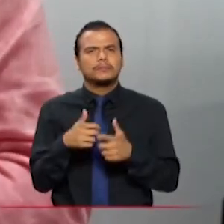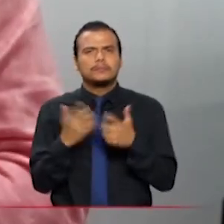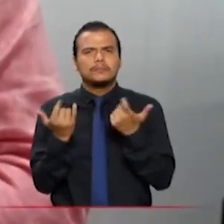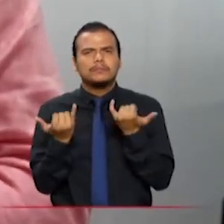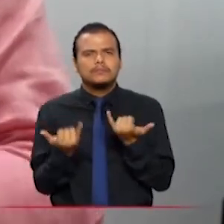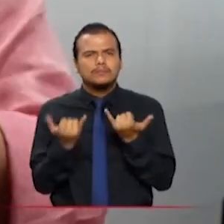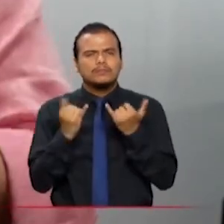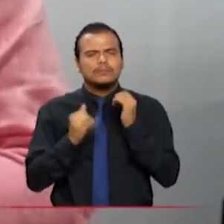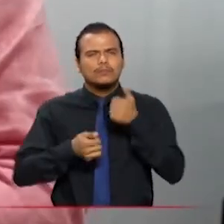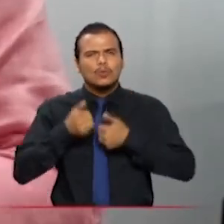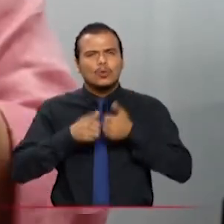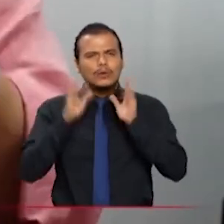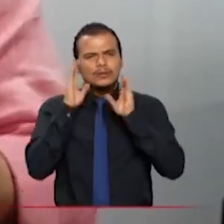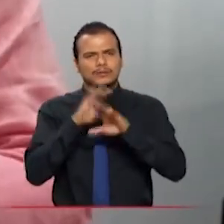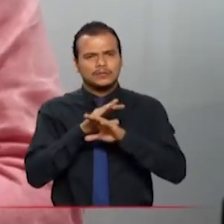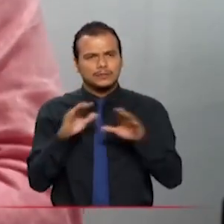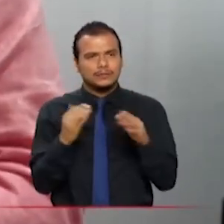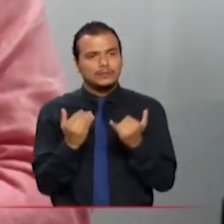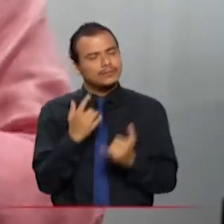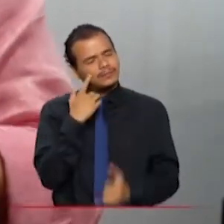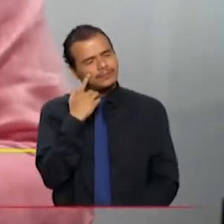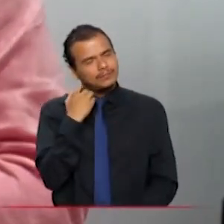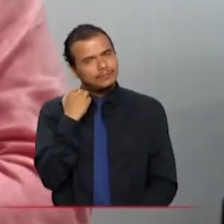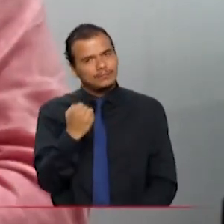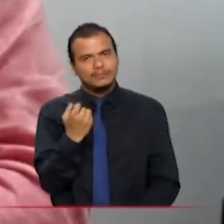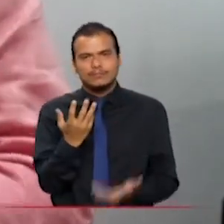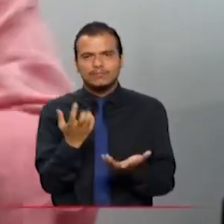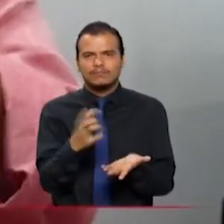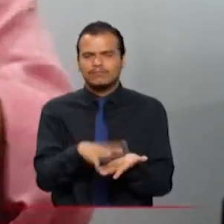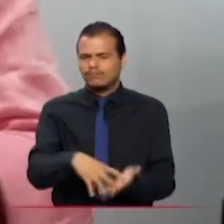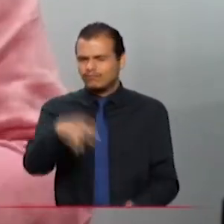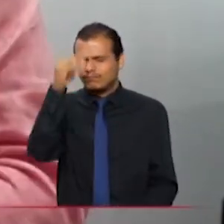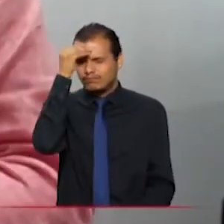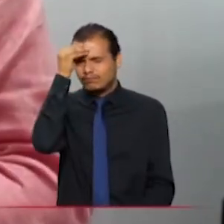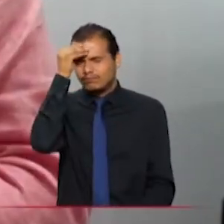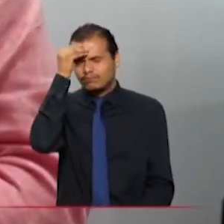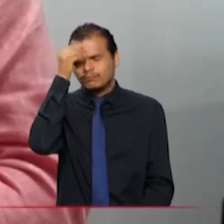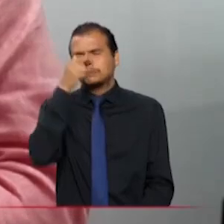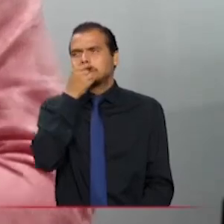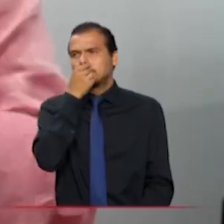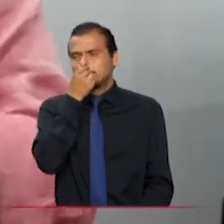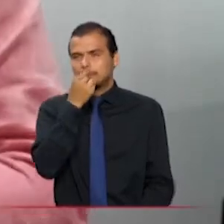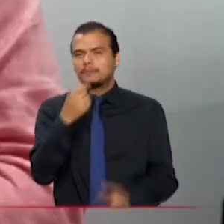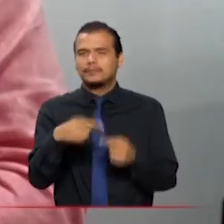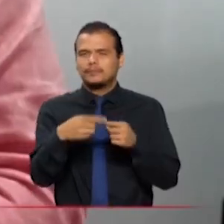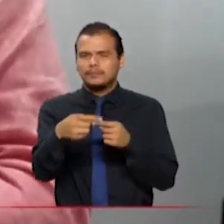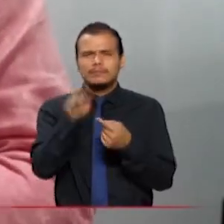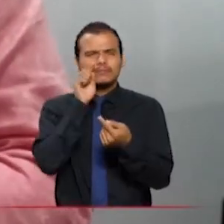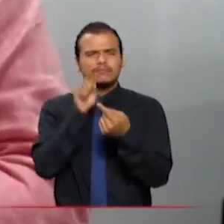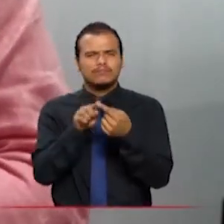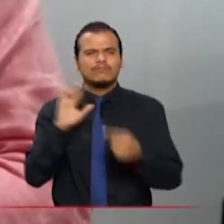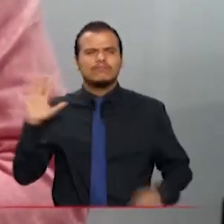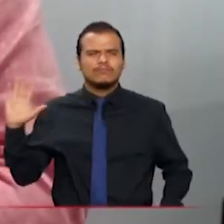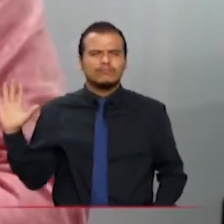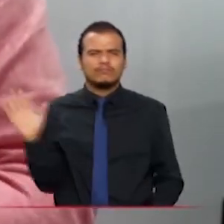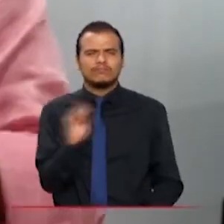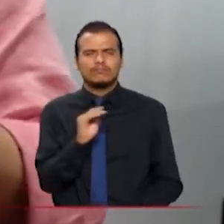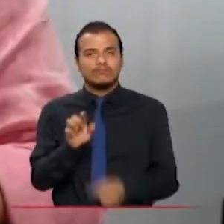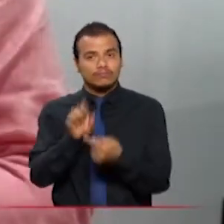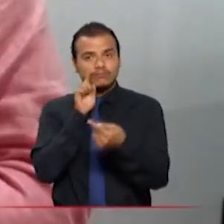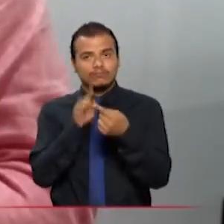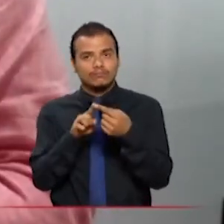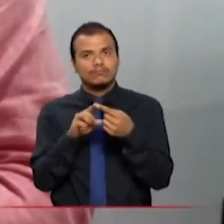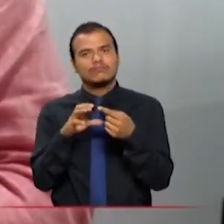venir una post-COP que nos deje las enseñanzas, pero que también nos dejen las metas que tenemos que cumplir como país, no solo por la